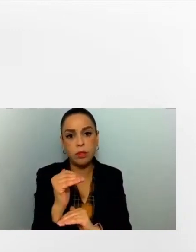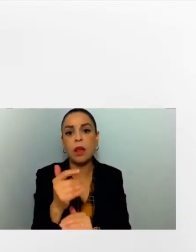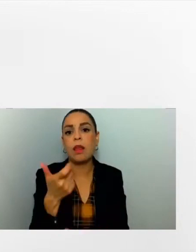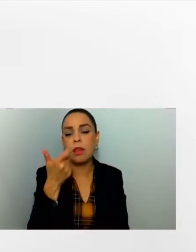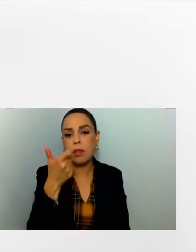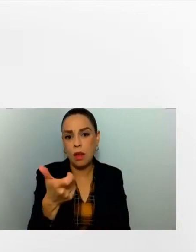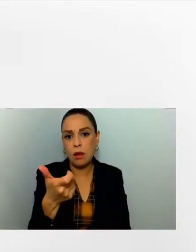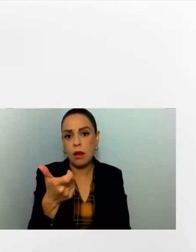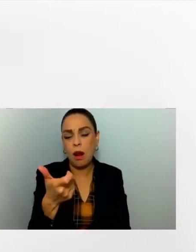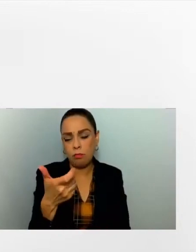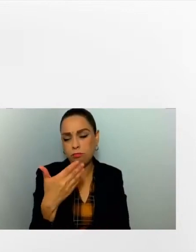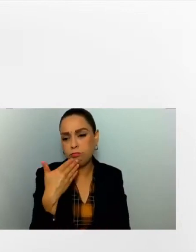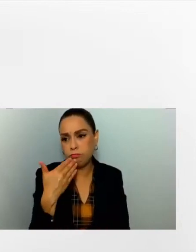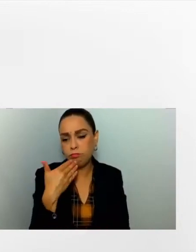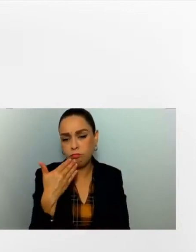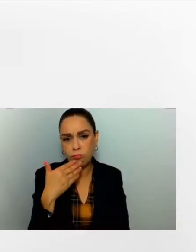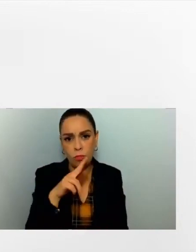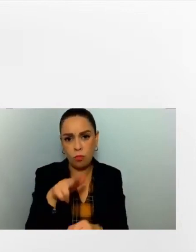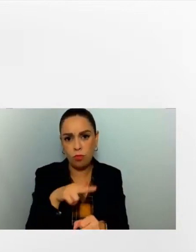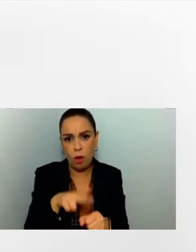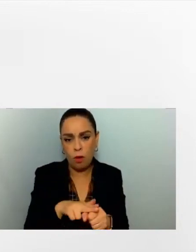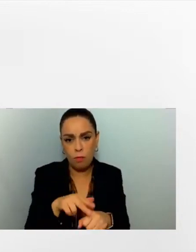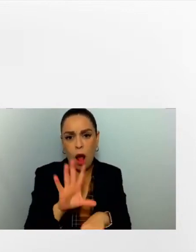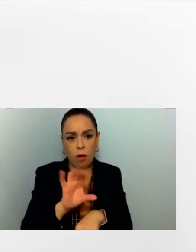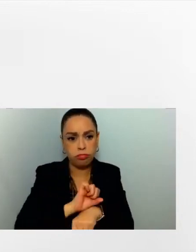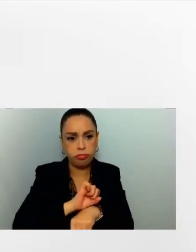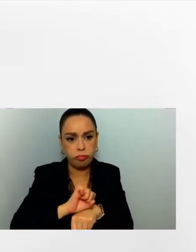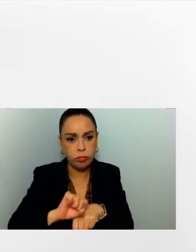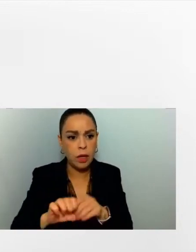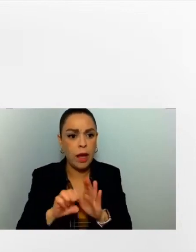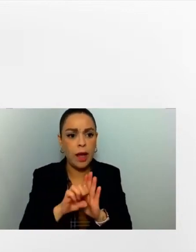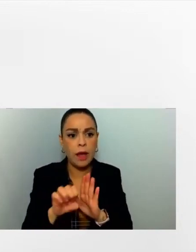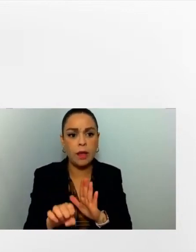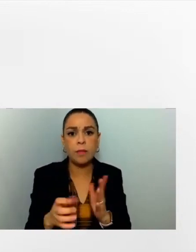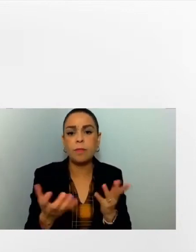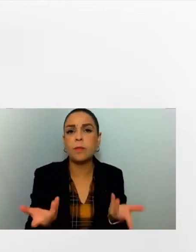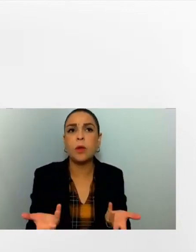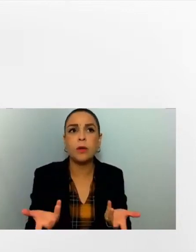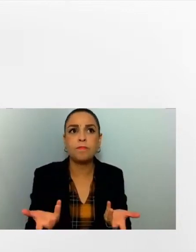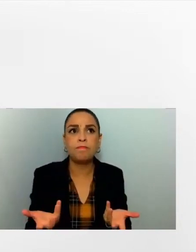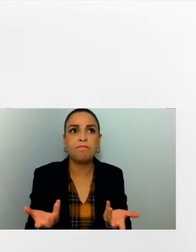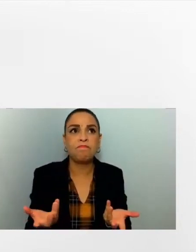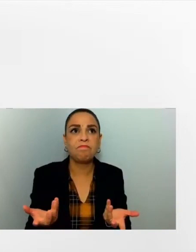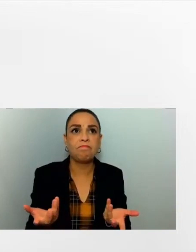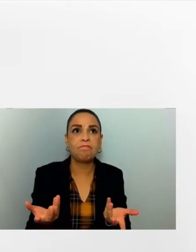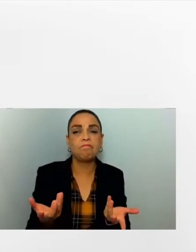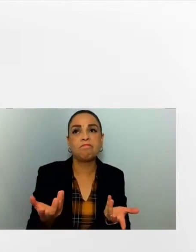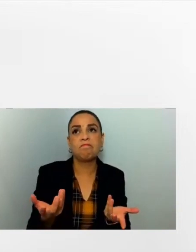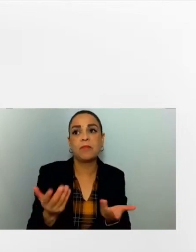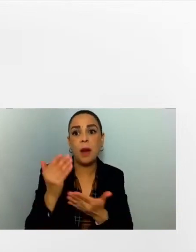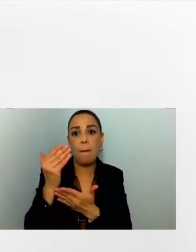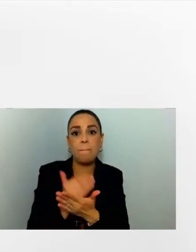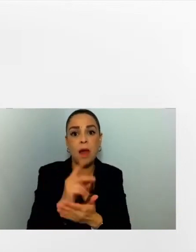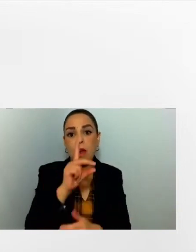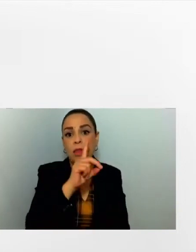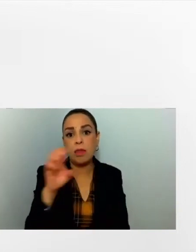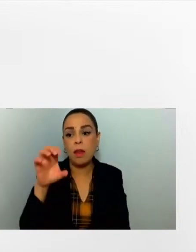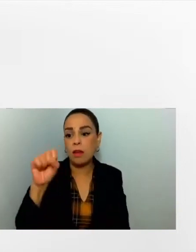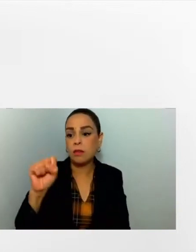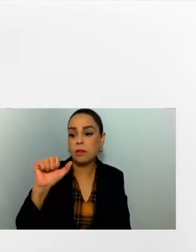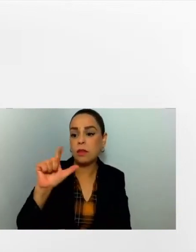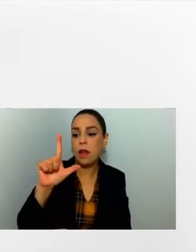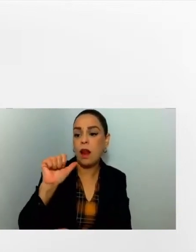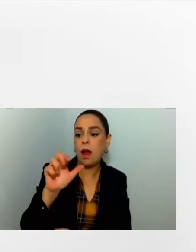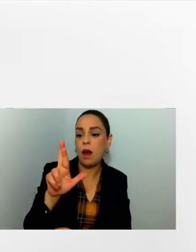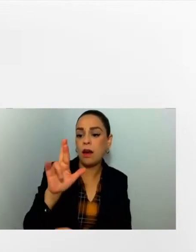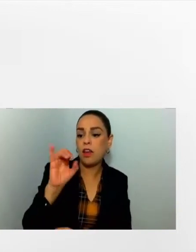¿no? En algunos casos hablan de menos de un salario mínimo, etcétera.